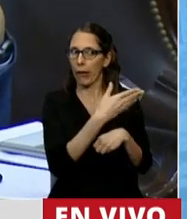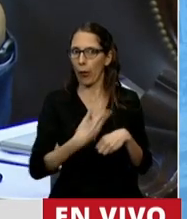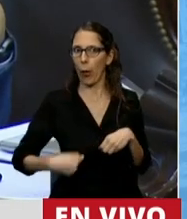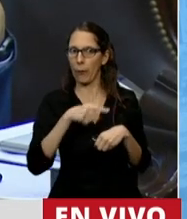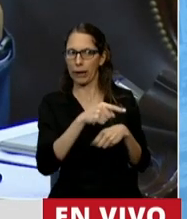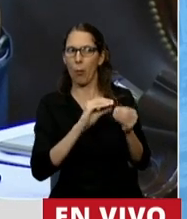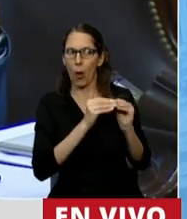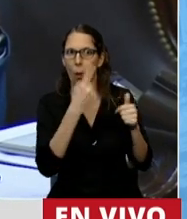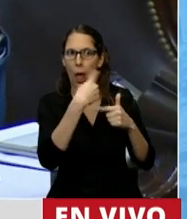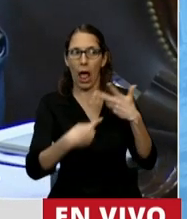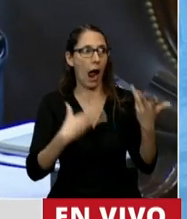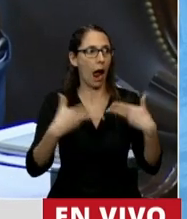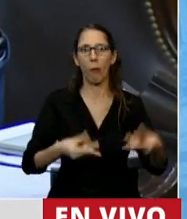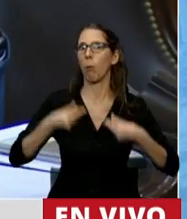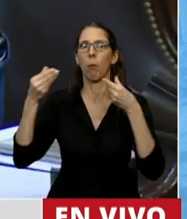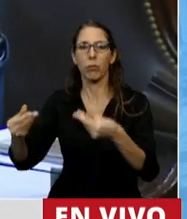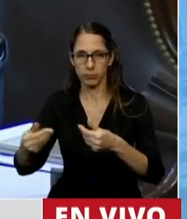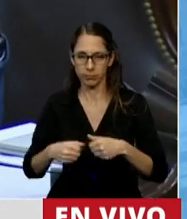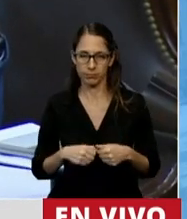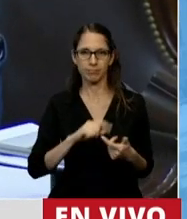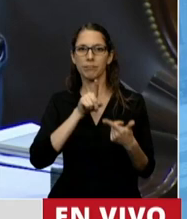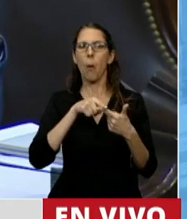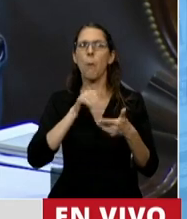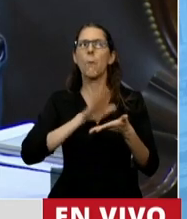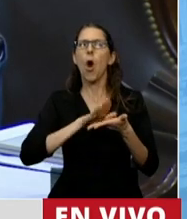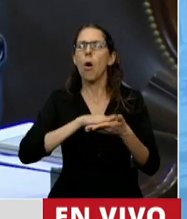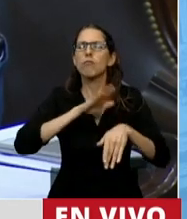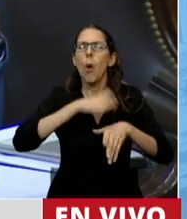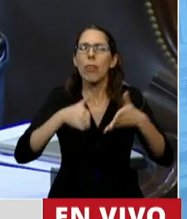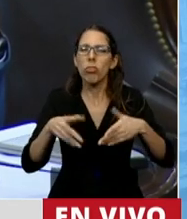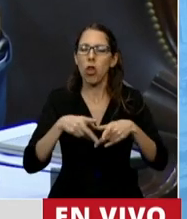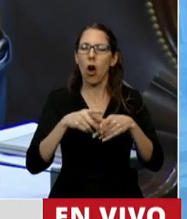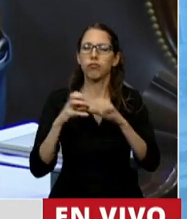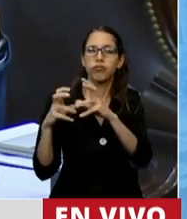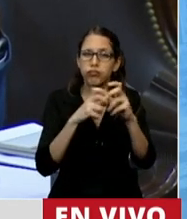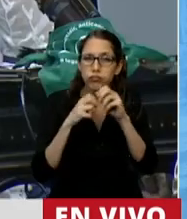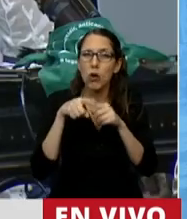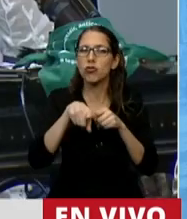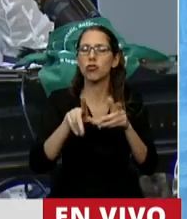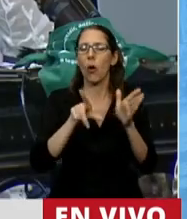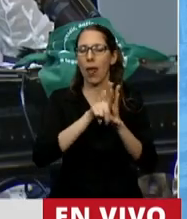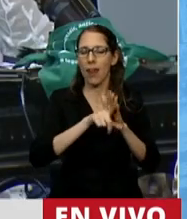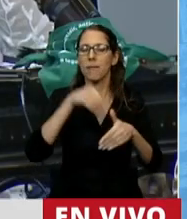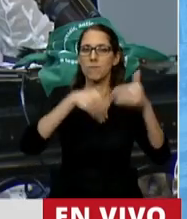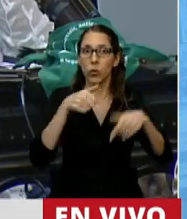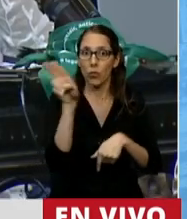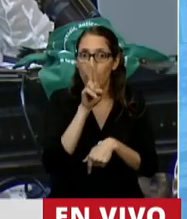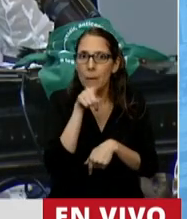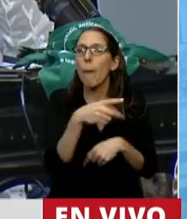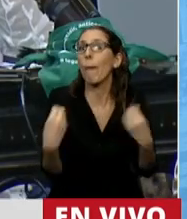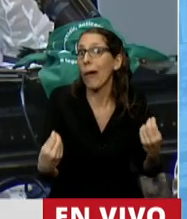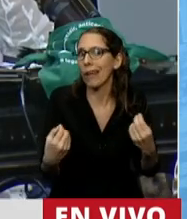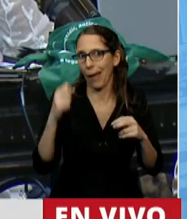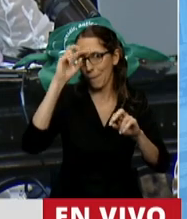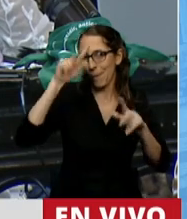Cuando se trató el voto femenino, era porque Perón quería que ganaran con el voto de las mujeres. Cuando